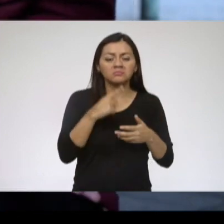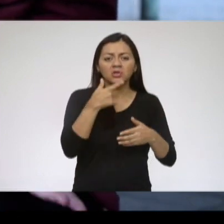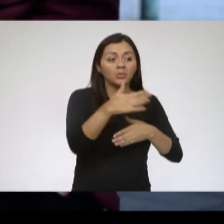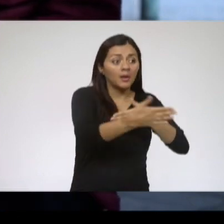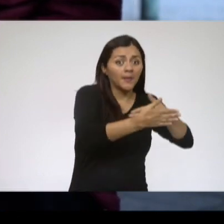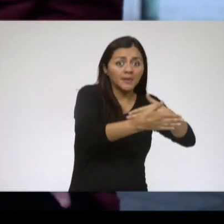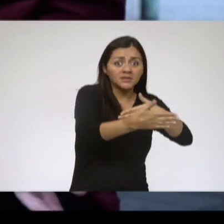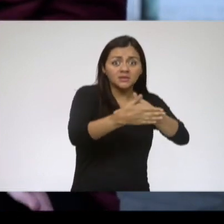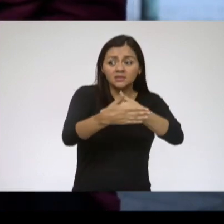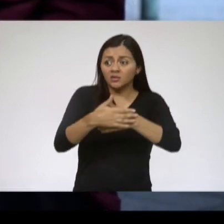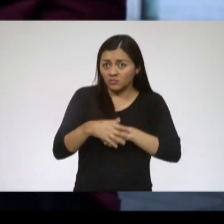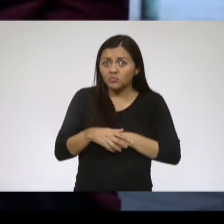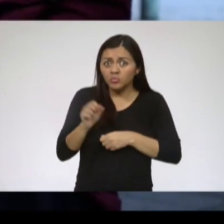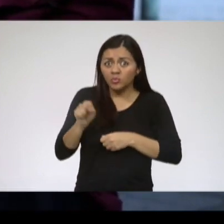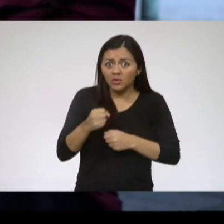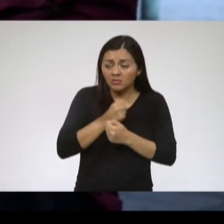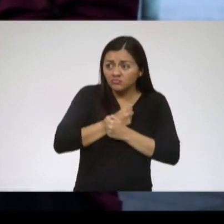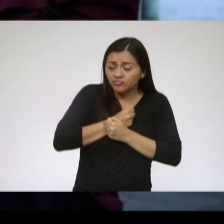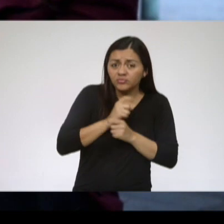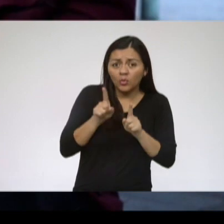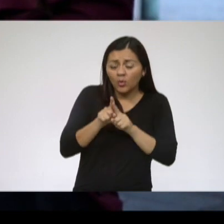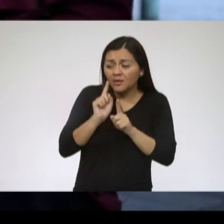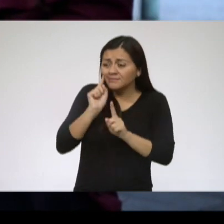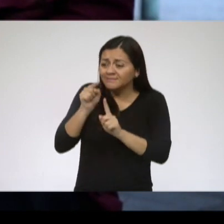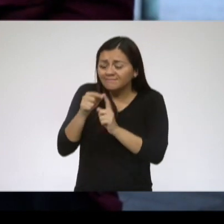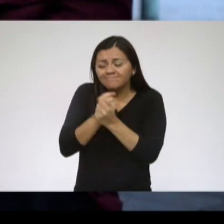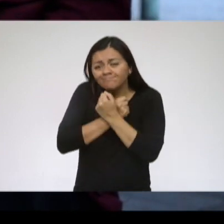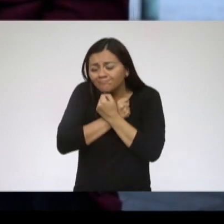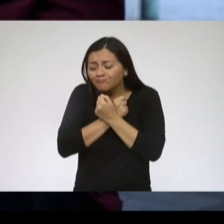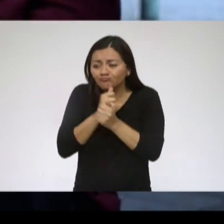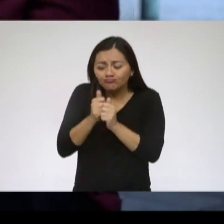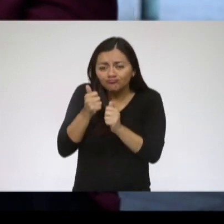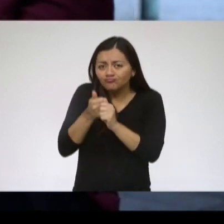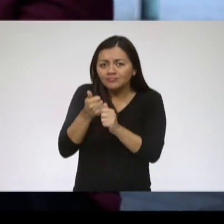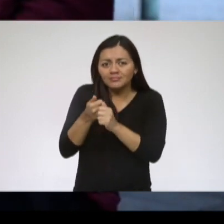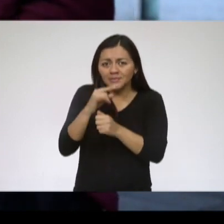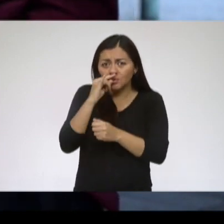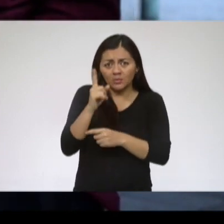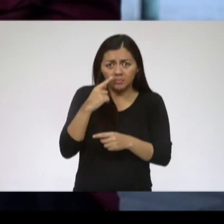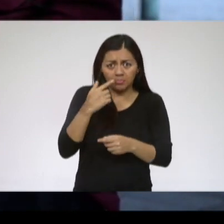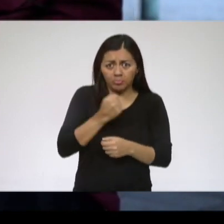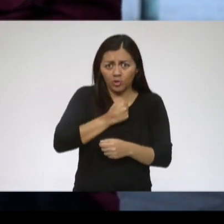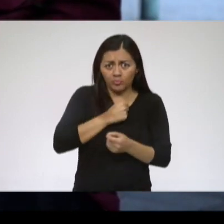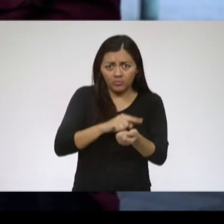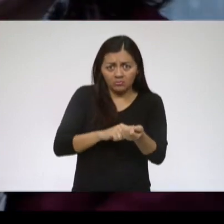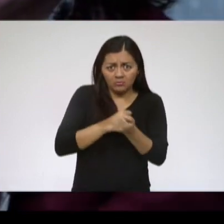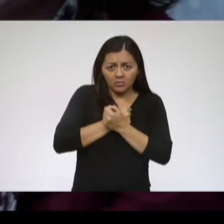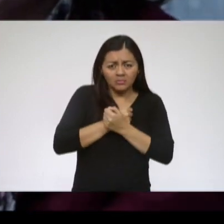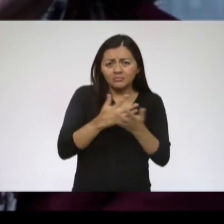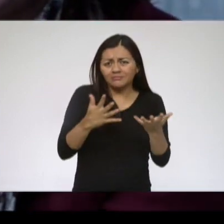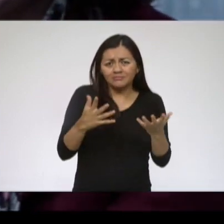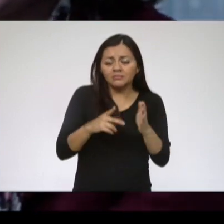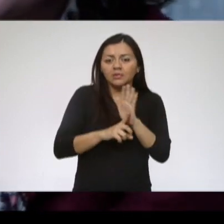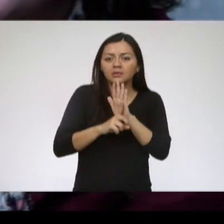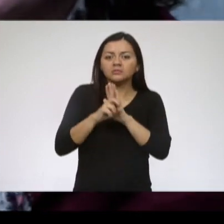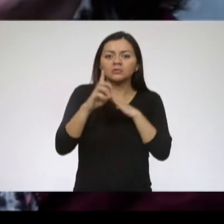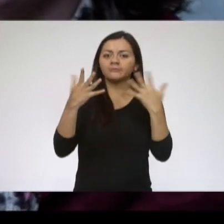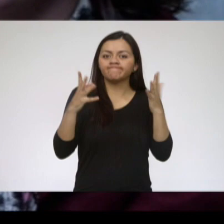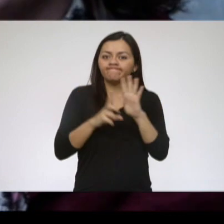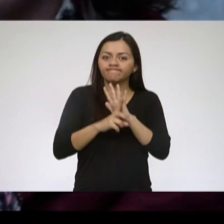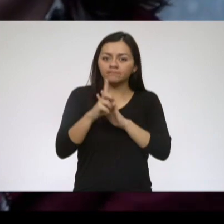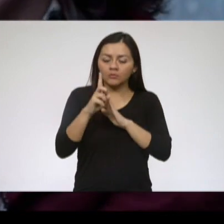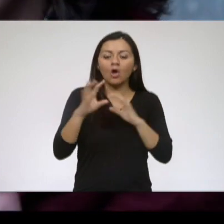y otra persona no van a tener ese vínculo afectivo que necesita un niño, por ejemplo, para desarrollarse. En el caso de que los